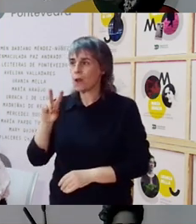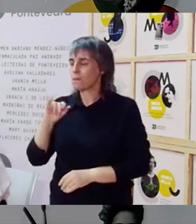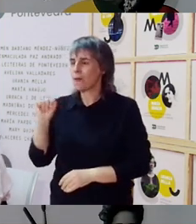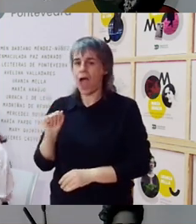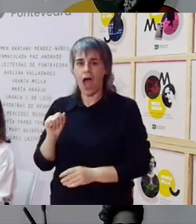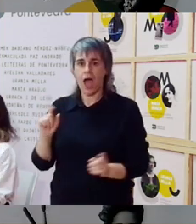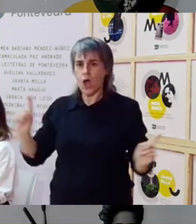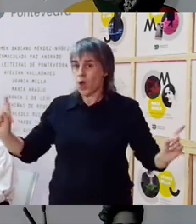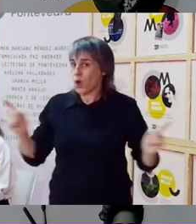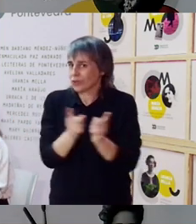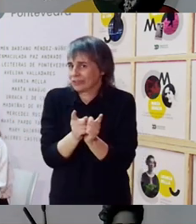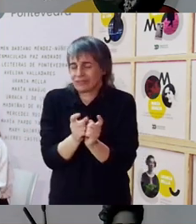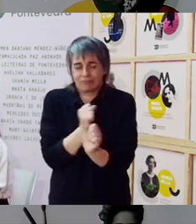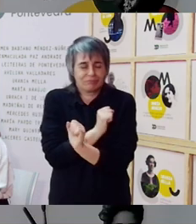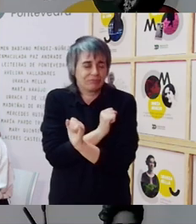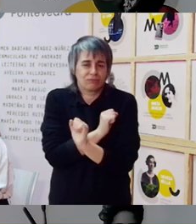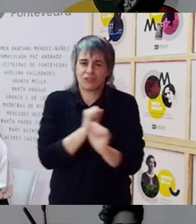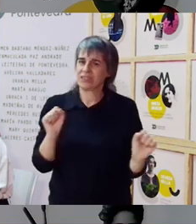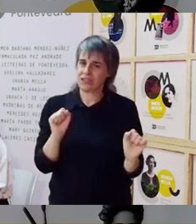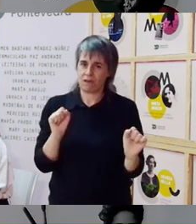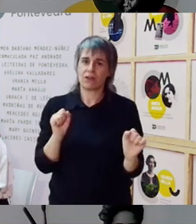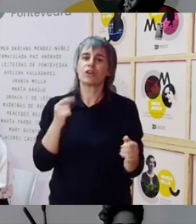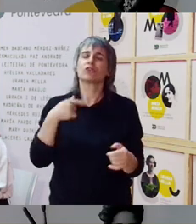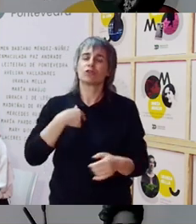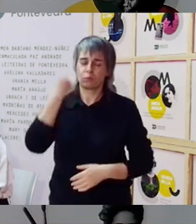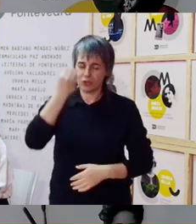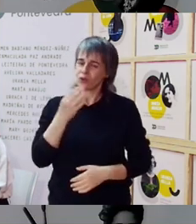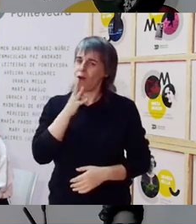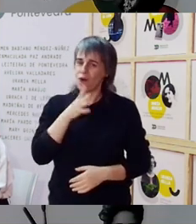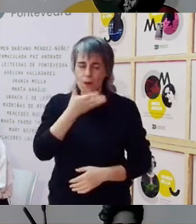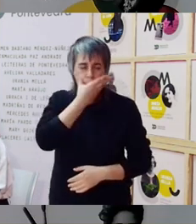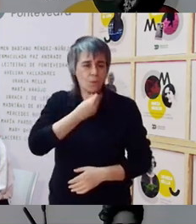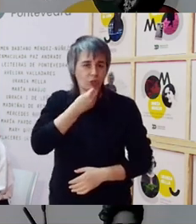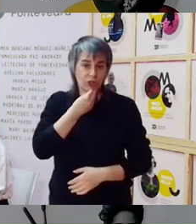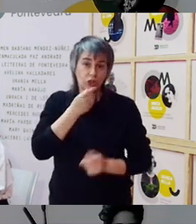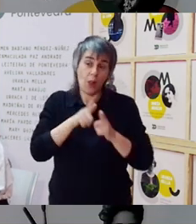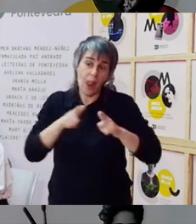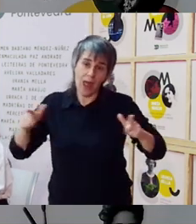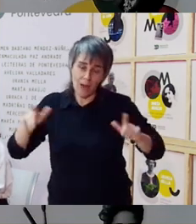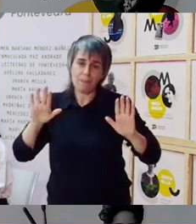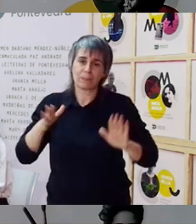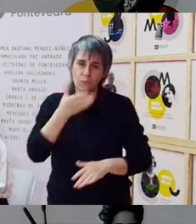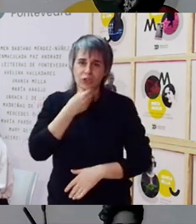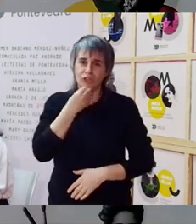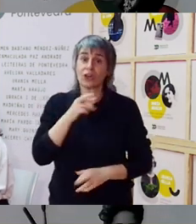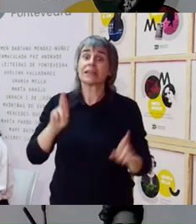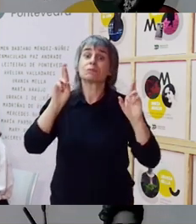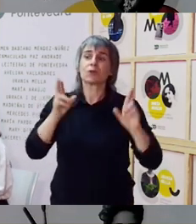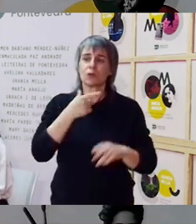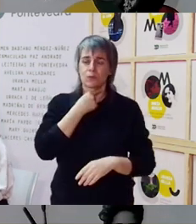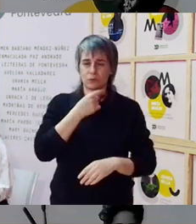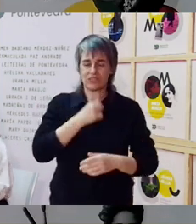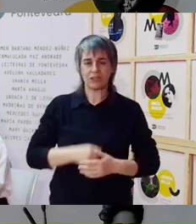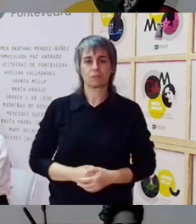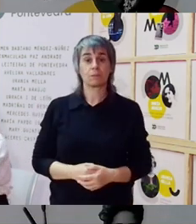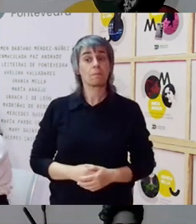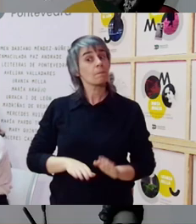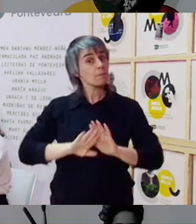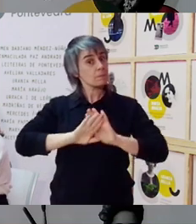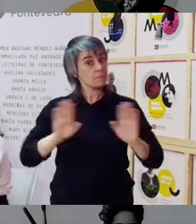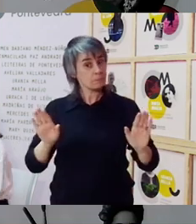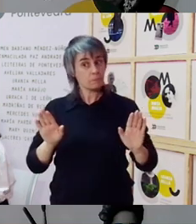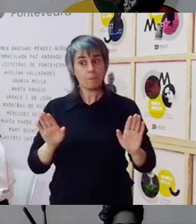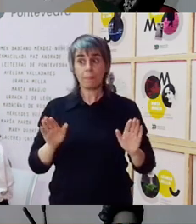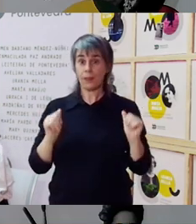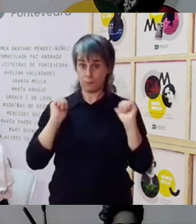lado. E creo que quedou ben bonito. Espero que vos guste. E sin máis, nada, xa vamos a